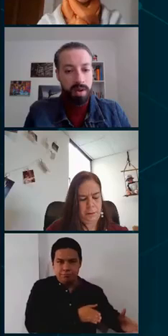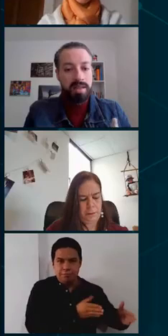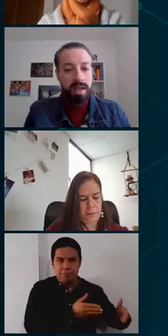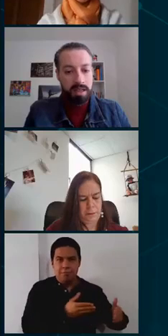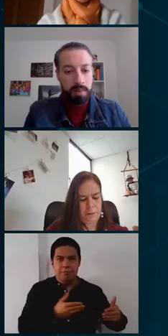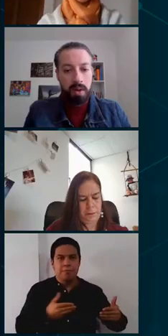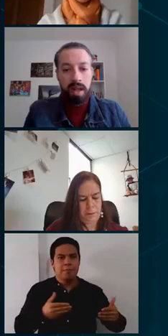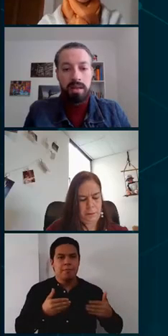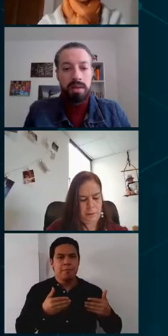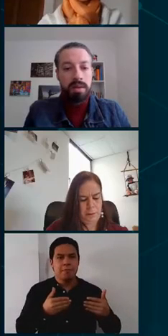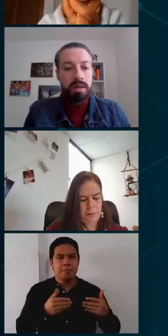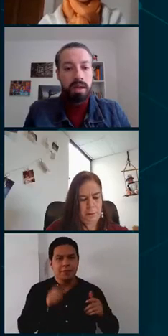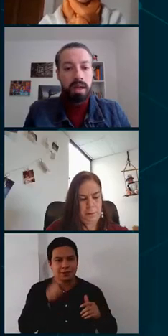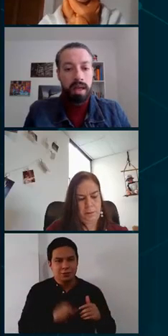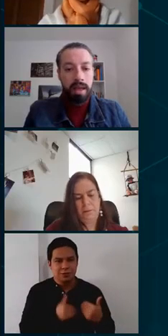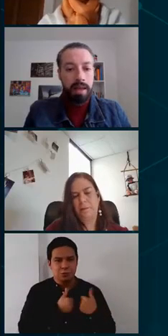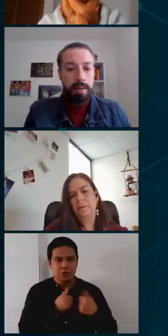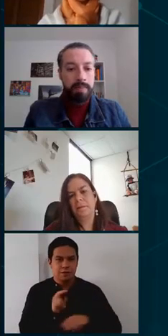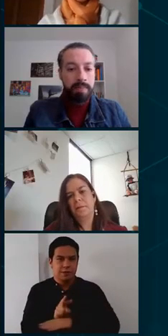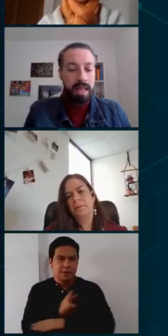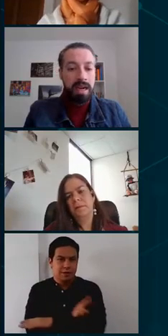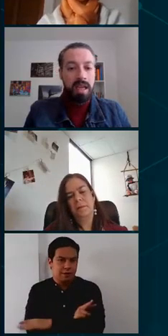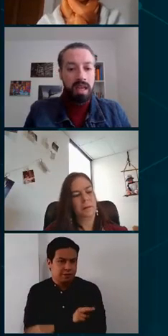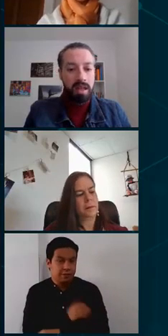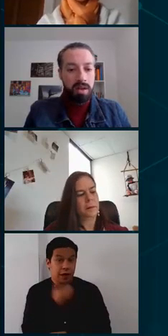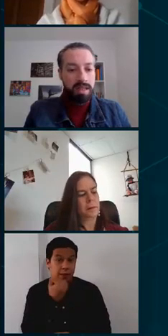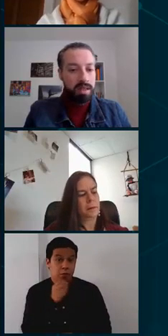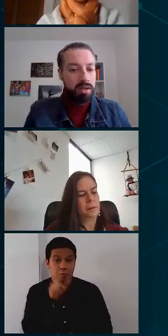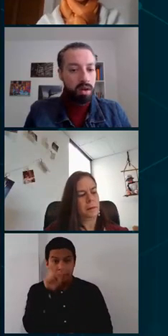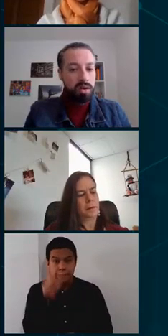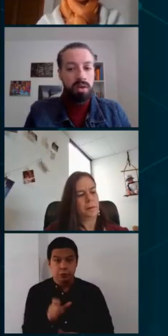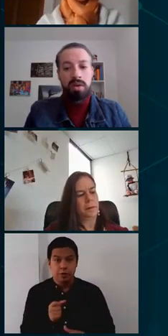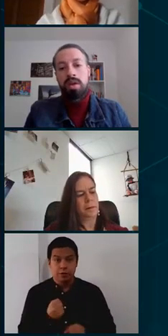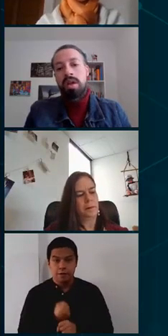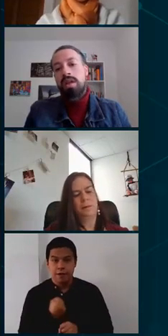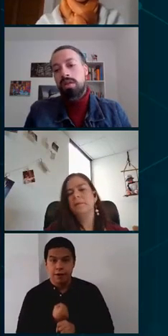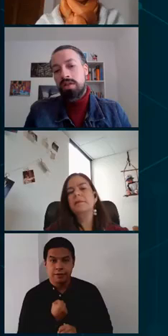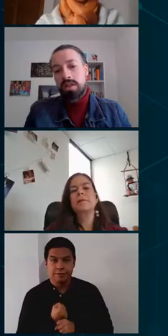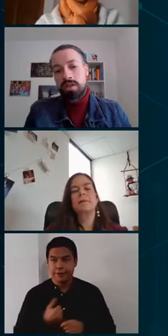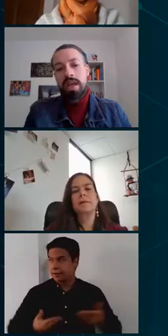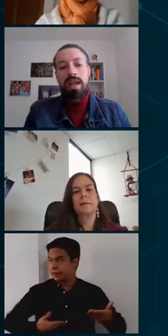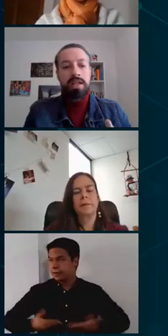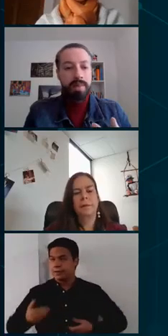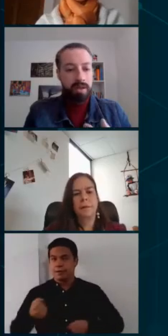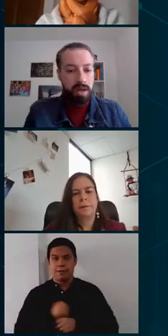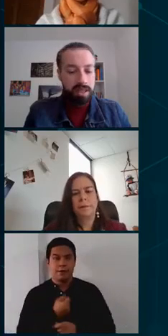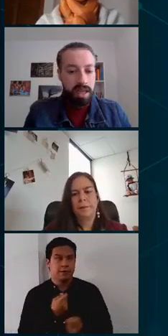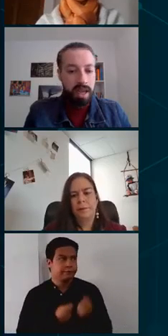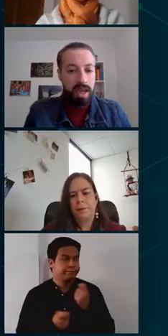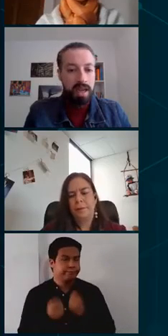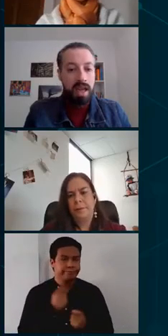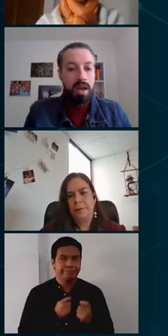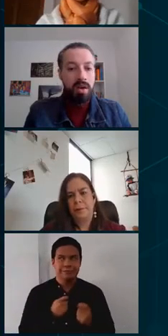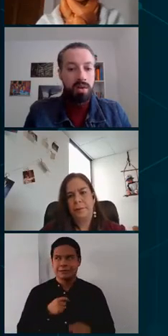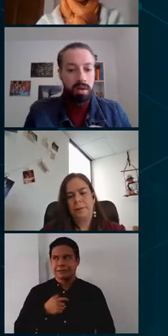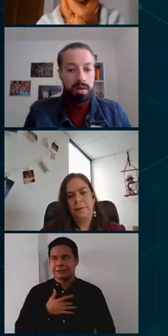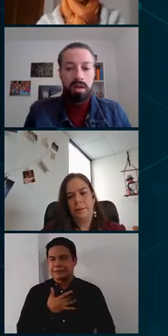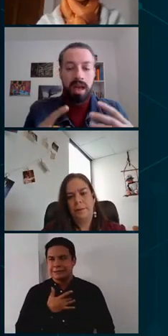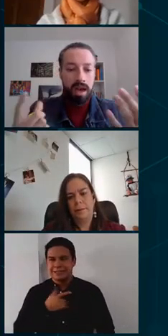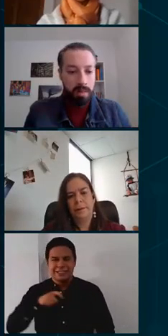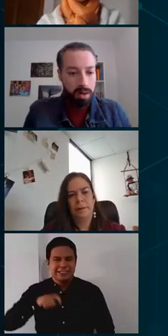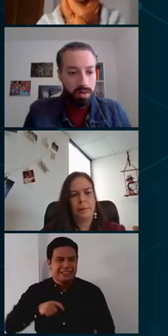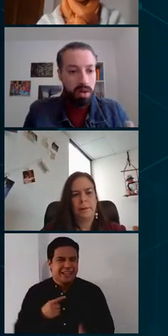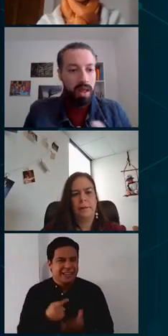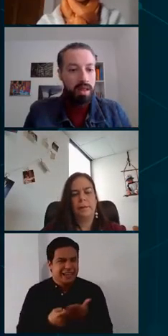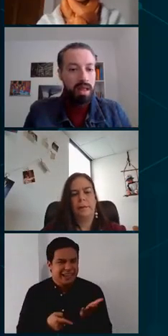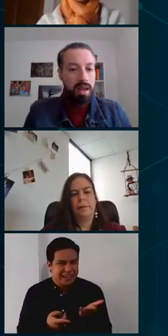necesidades puede estar explorando y requiriendo en ese entorno? Entonces, no sé, que las personas lleguen